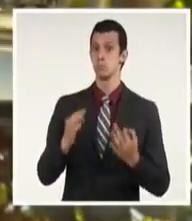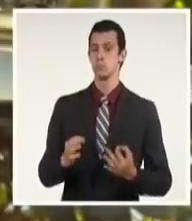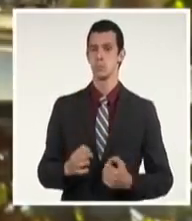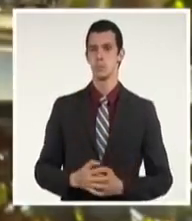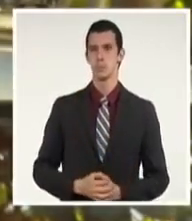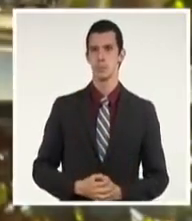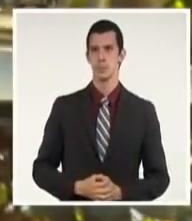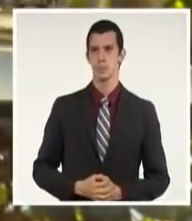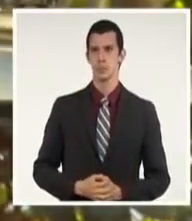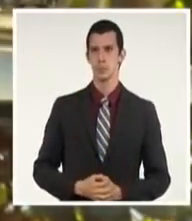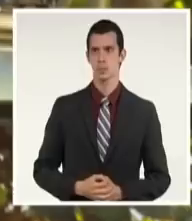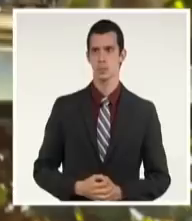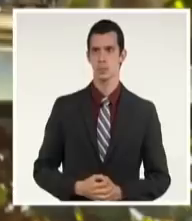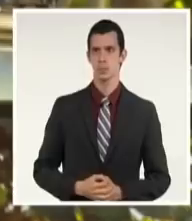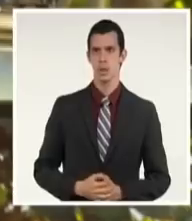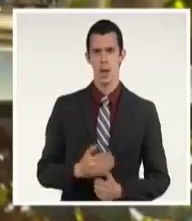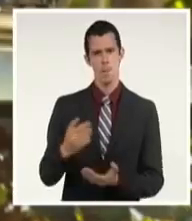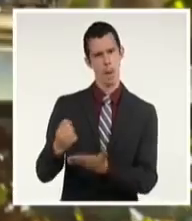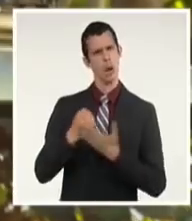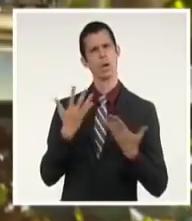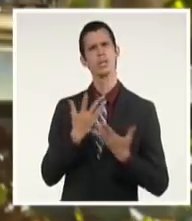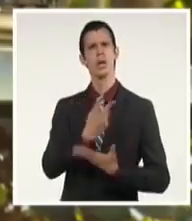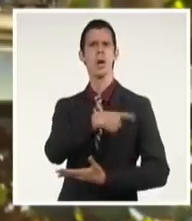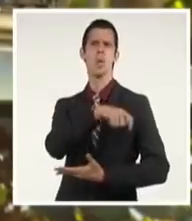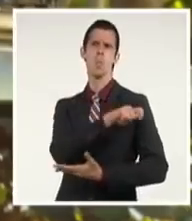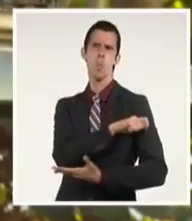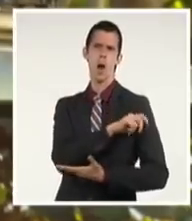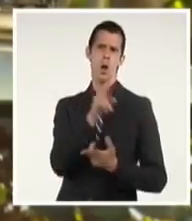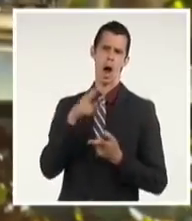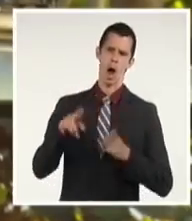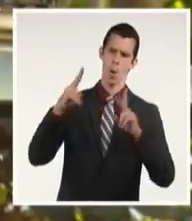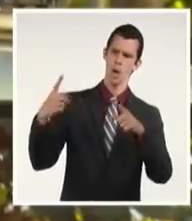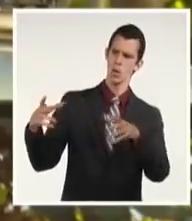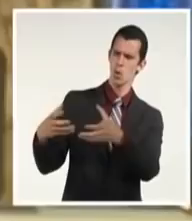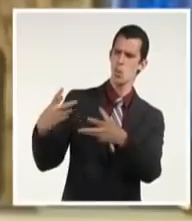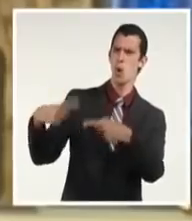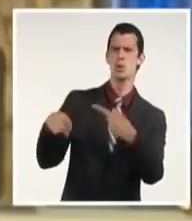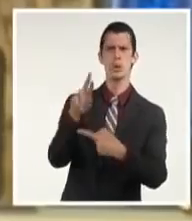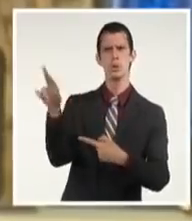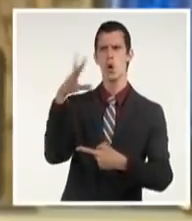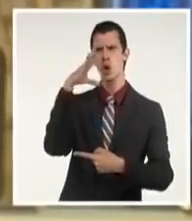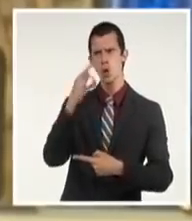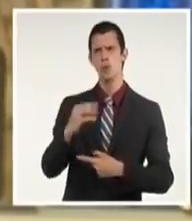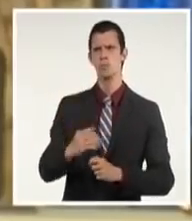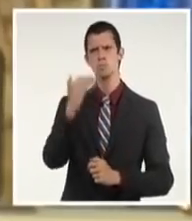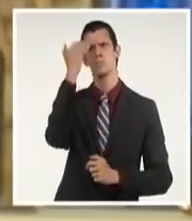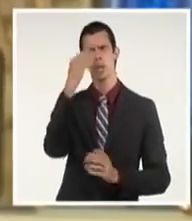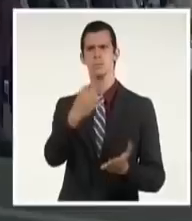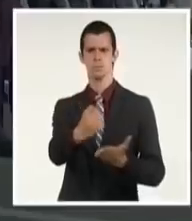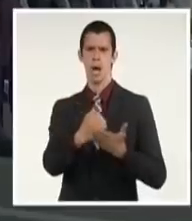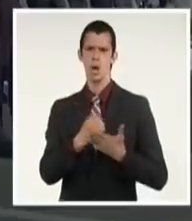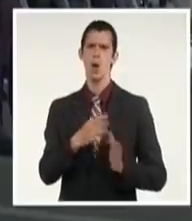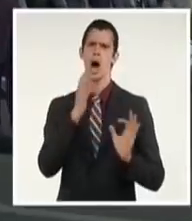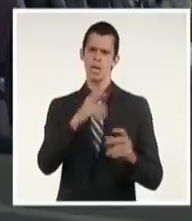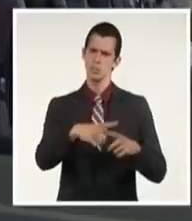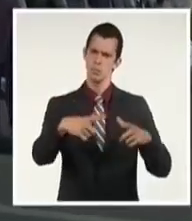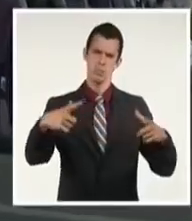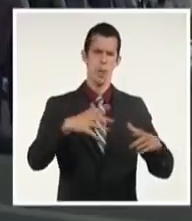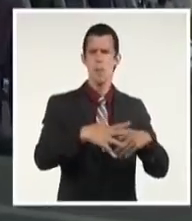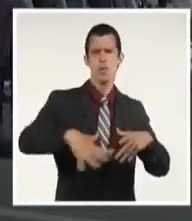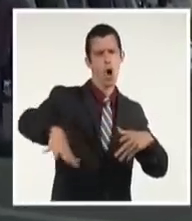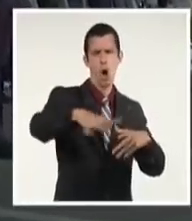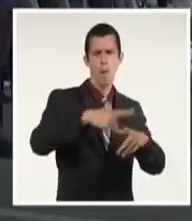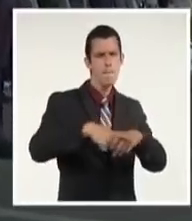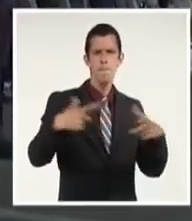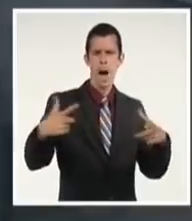Pueblo que no está de acuerdo con lo que están haciendo esos vándalos, piensan igual que tú, te apoyan, te ayudan, y son más y seguirán siendo más. La familia de